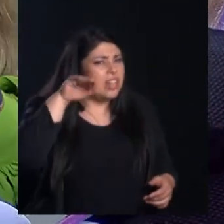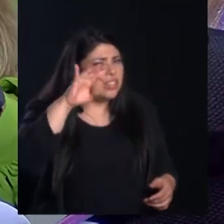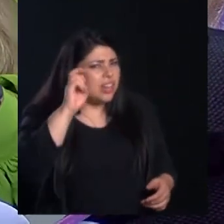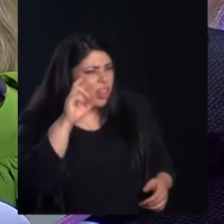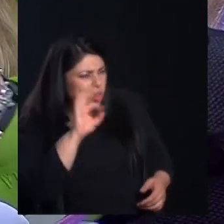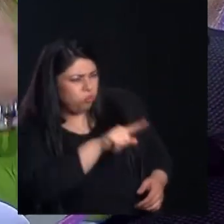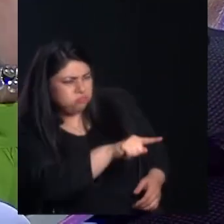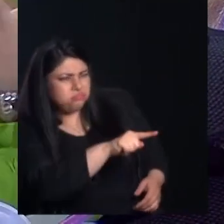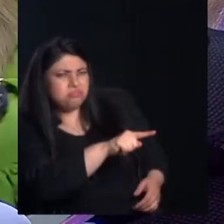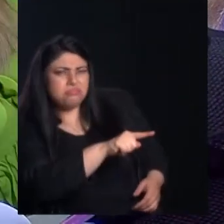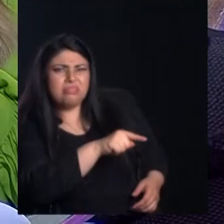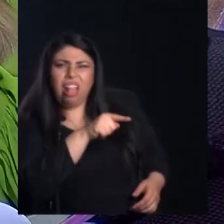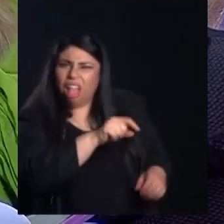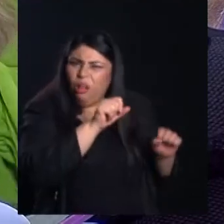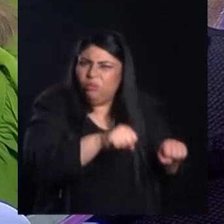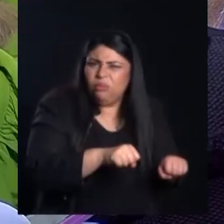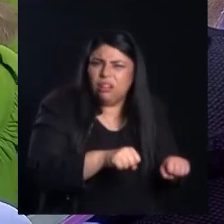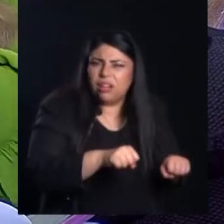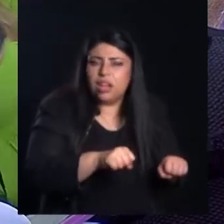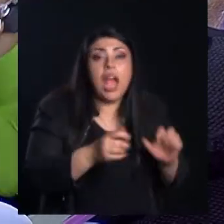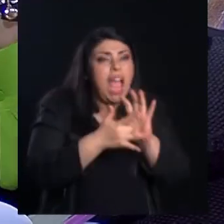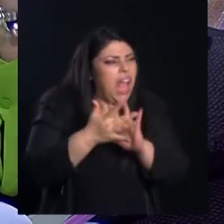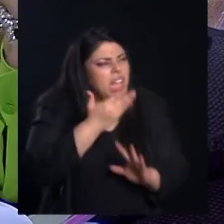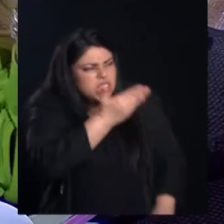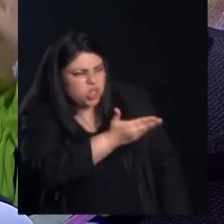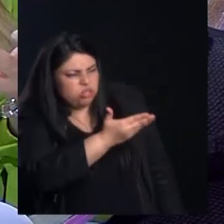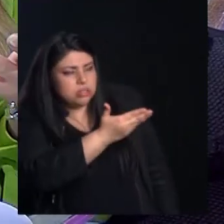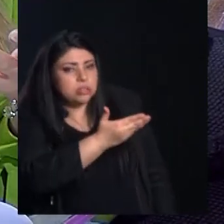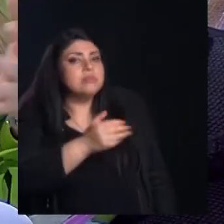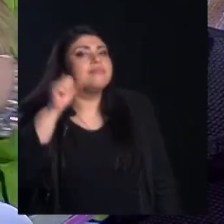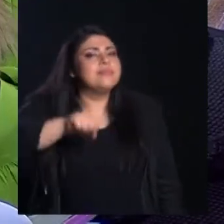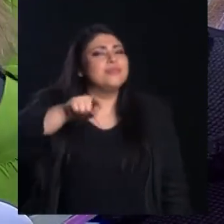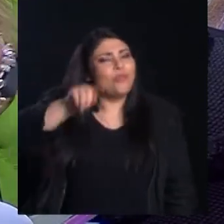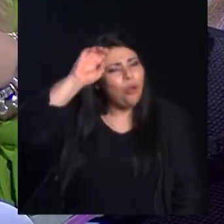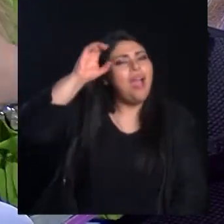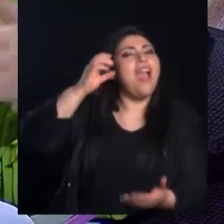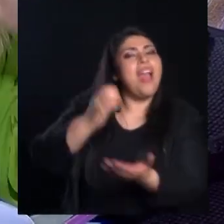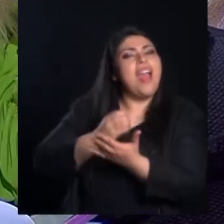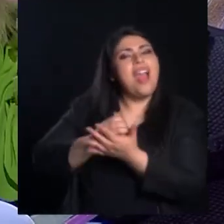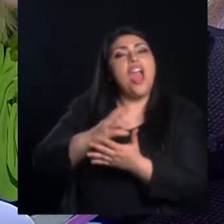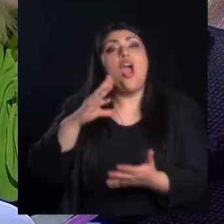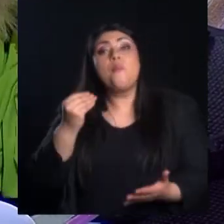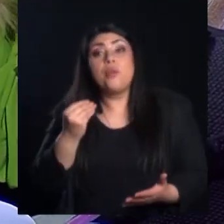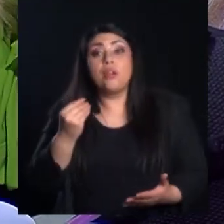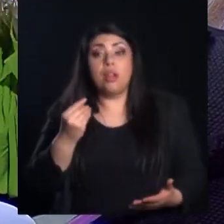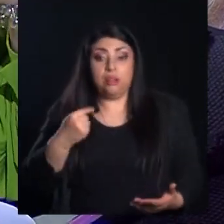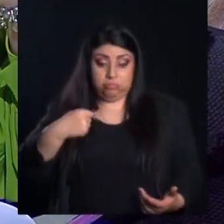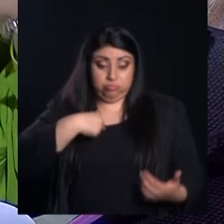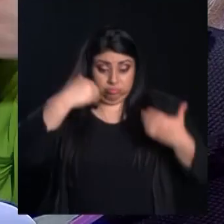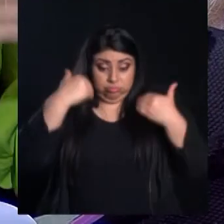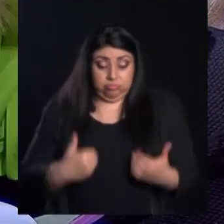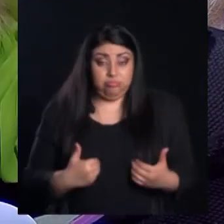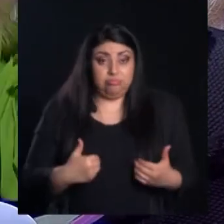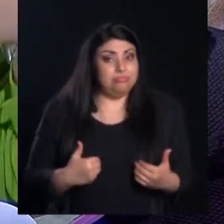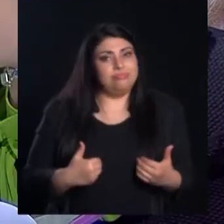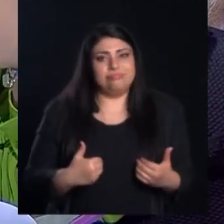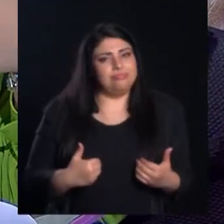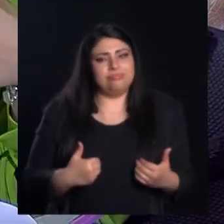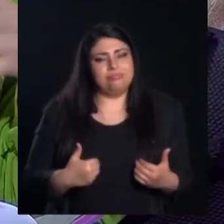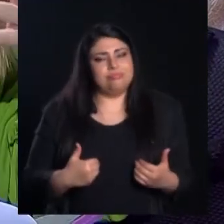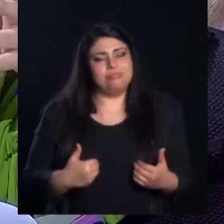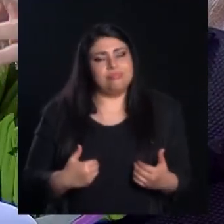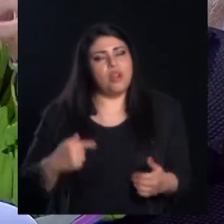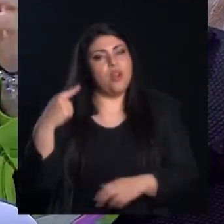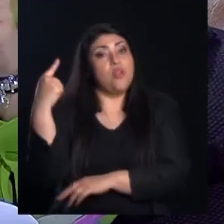salir algo bueno tuyo también hoy te quiero decir que te la creas porque no se trata de lo que yo son lo que yo puedo hacer